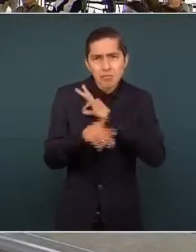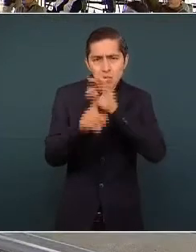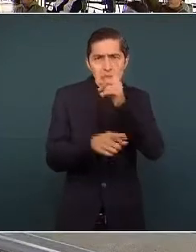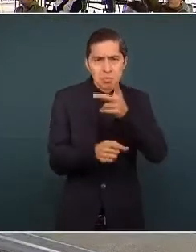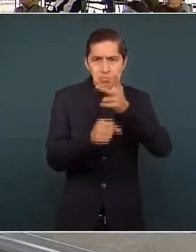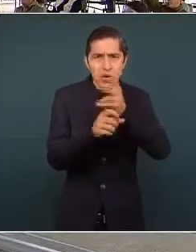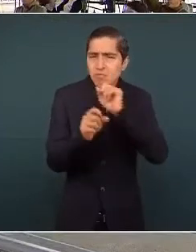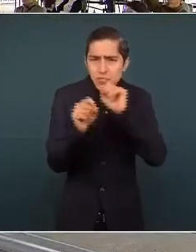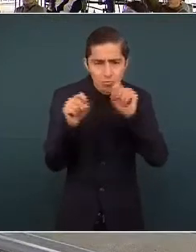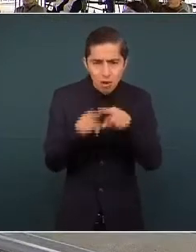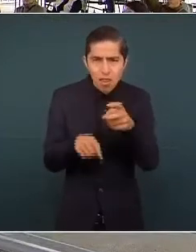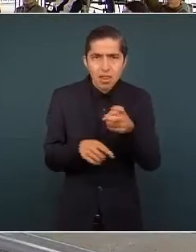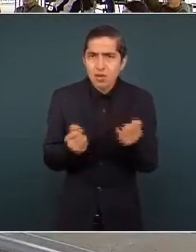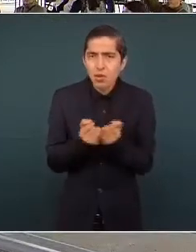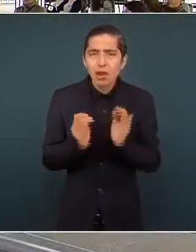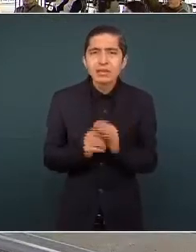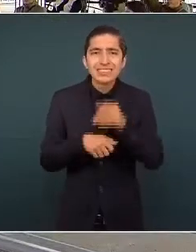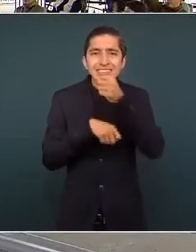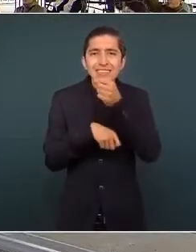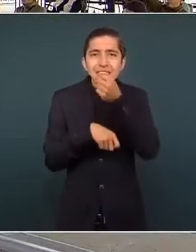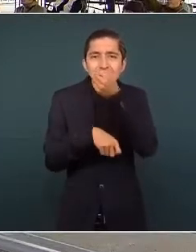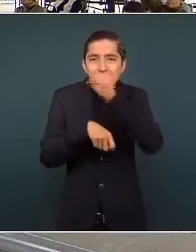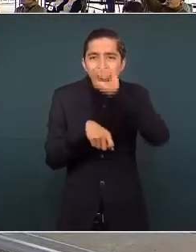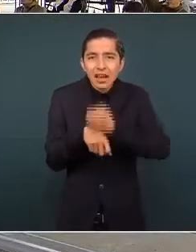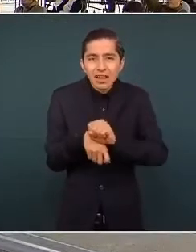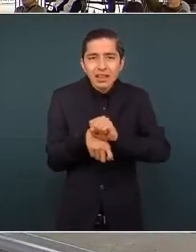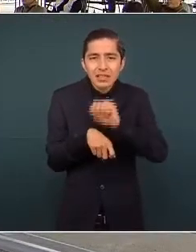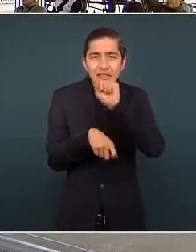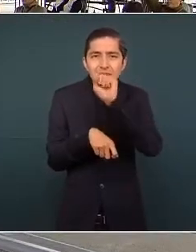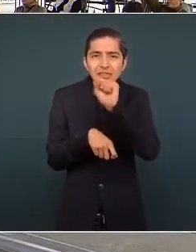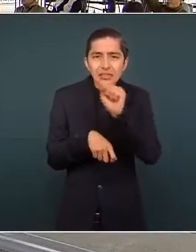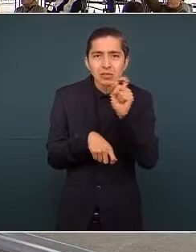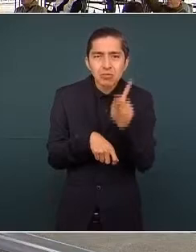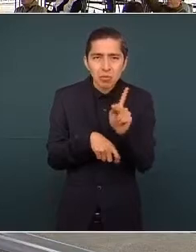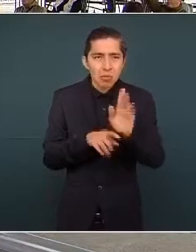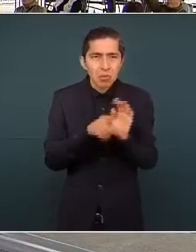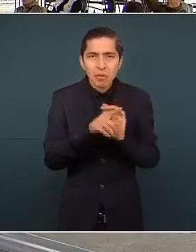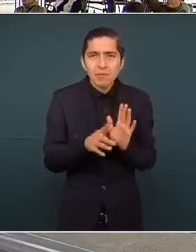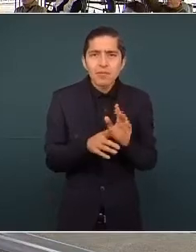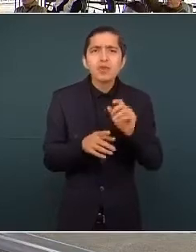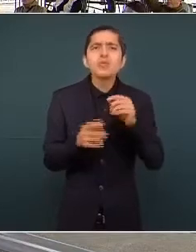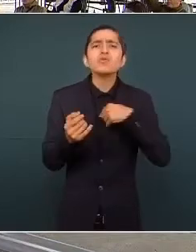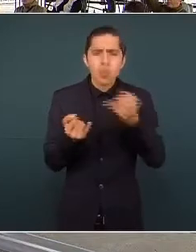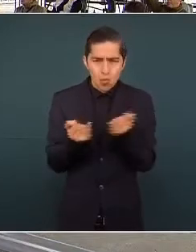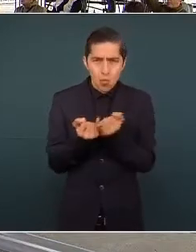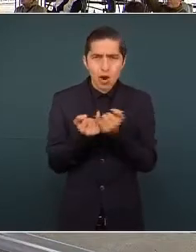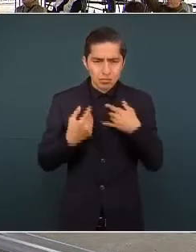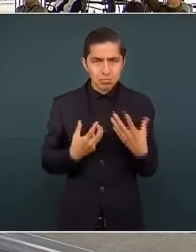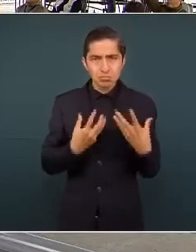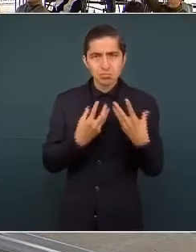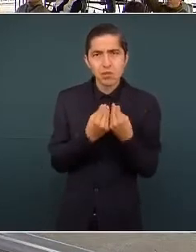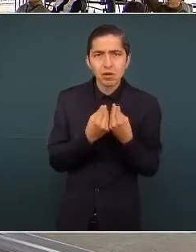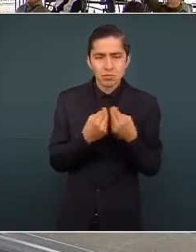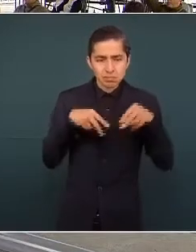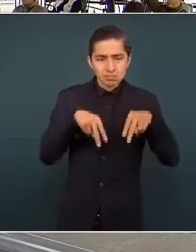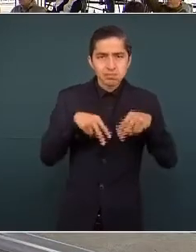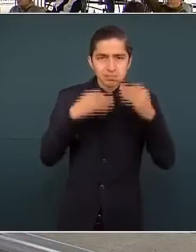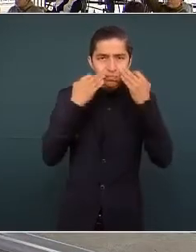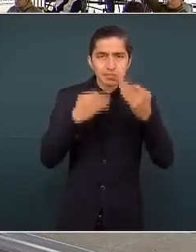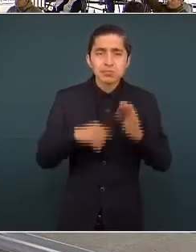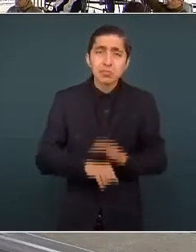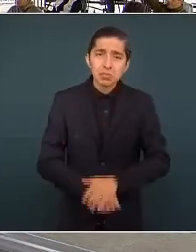conferencia. El secretario de Seguridad Pública y yo voy a estar presente.